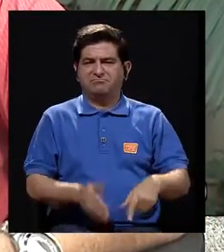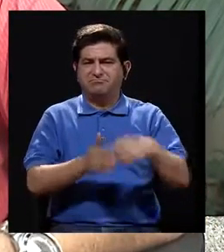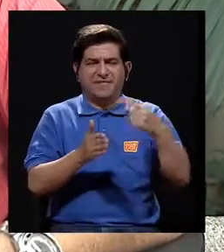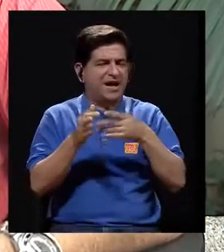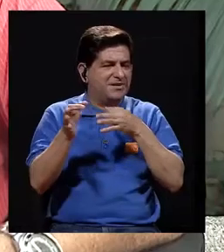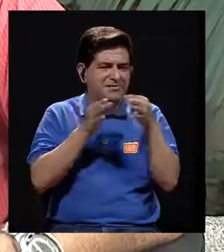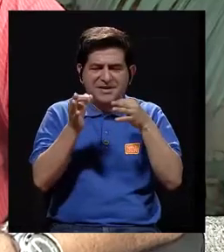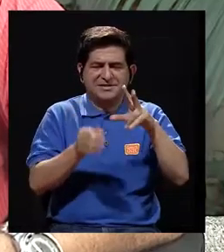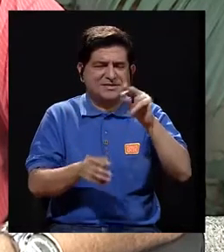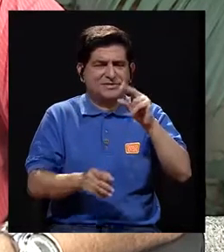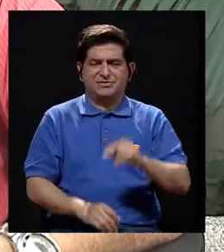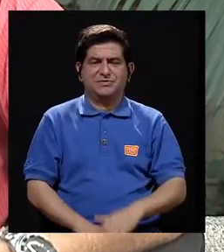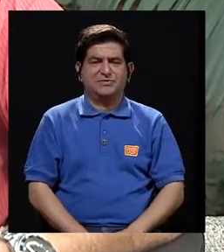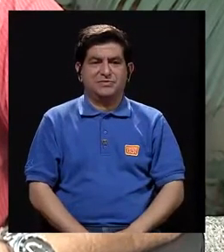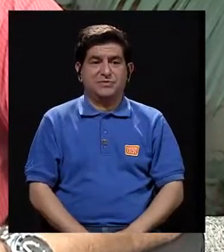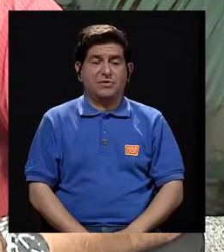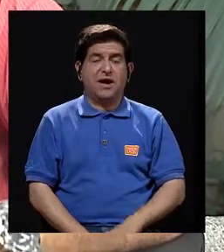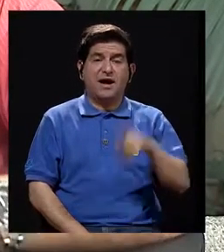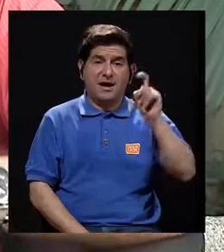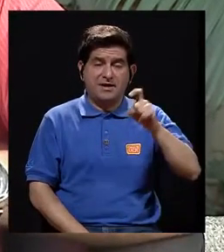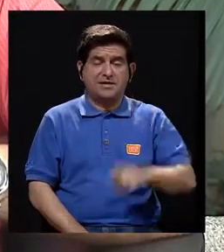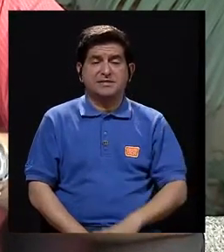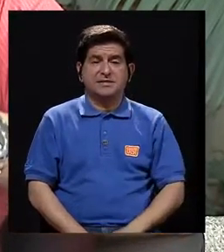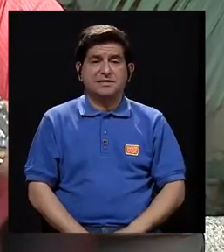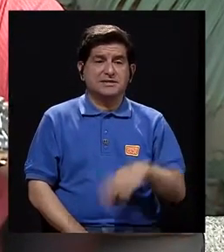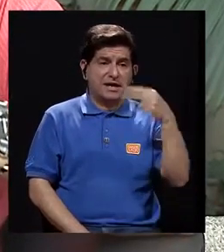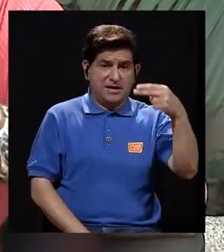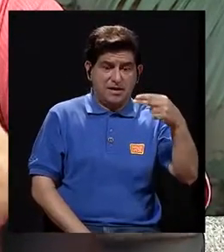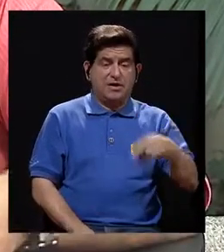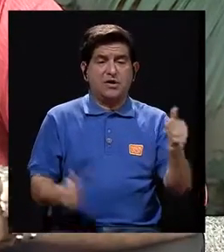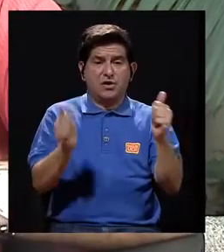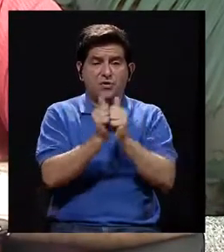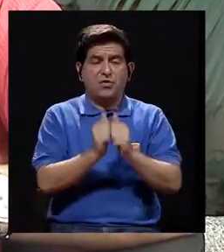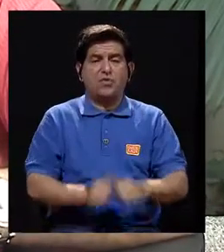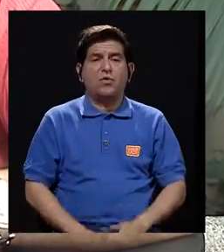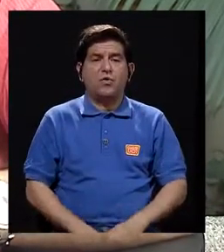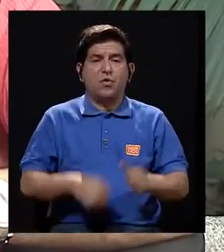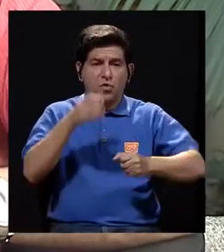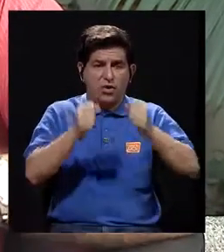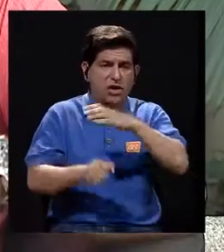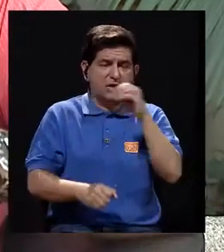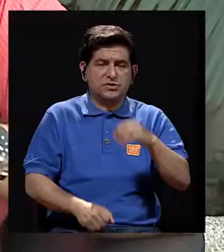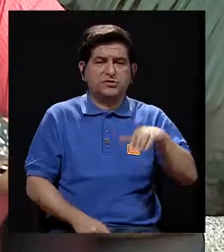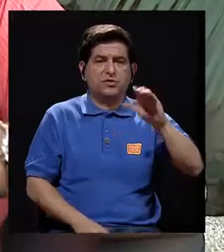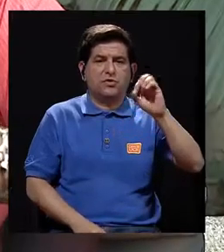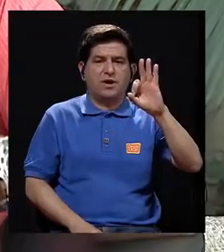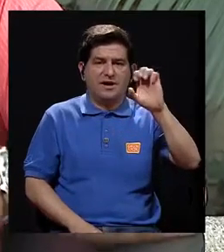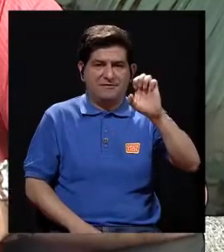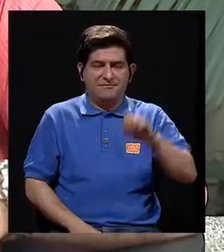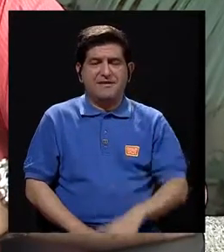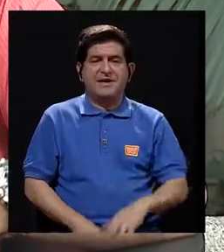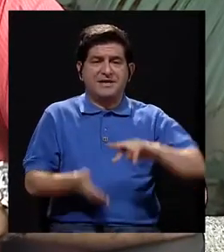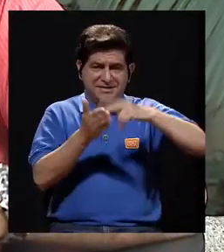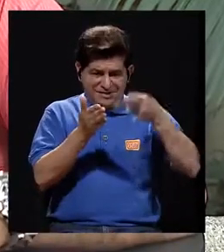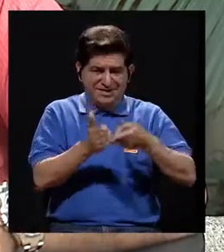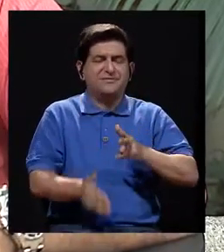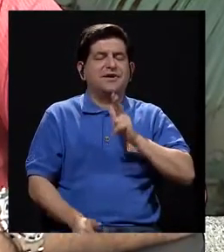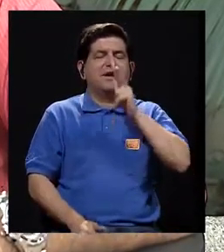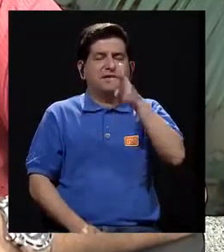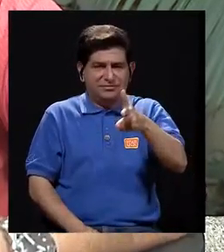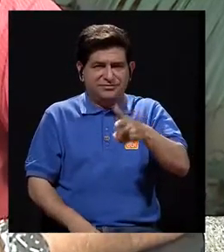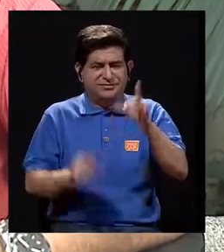ahí. Tomar el hierro, por ejemplo, tomarlo con leche, tomarlo con café, tomarlo con otro tipo de lácteo,